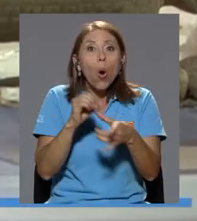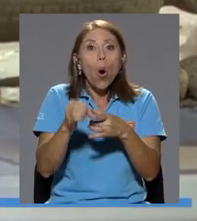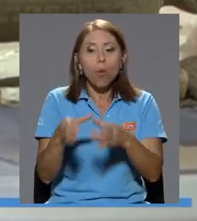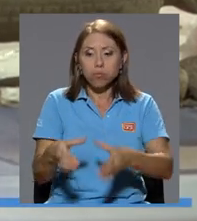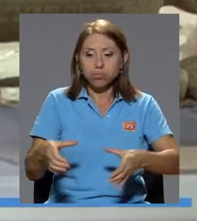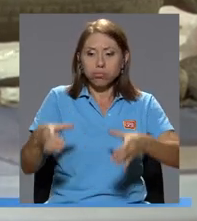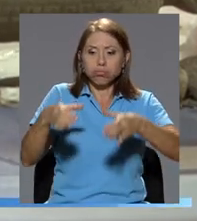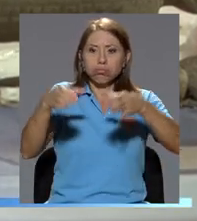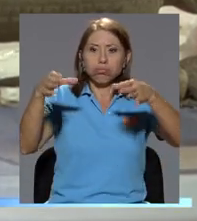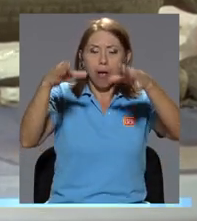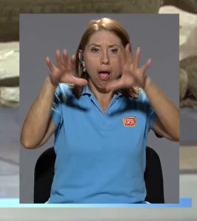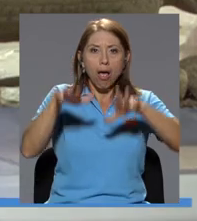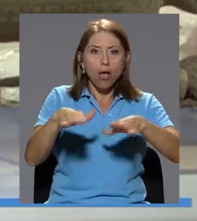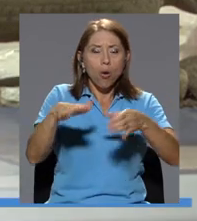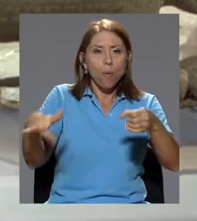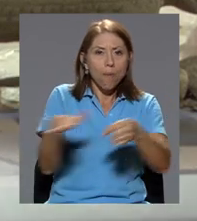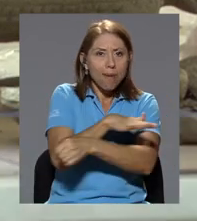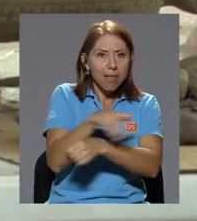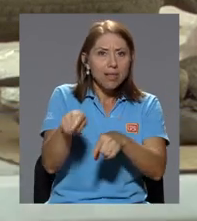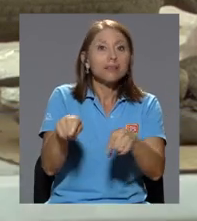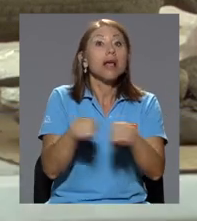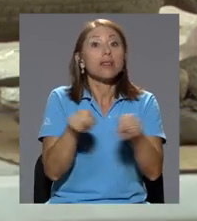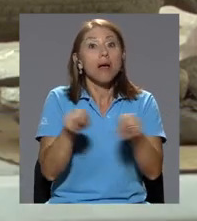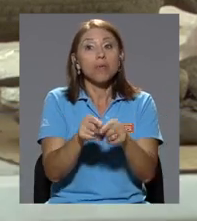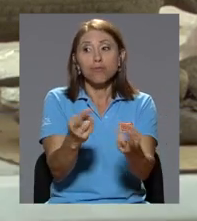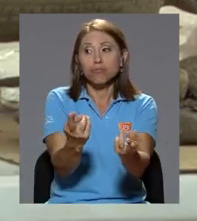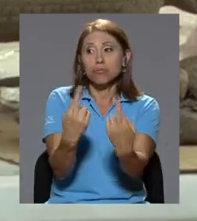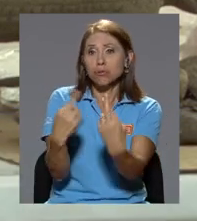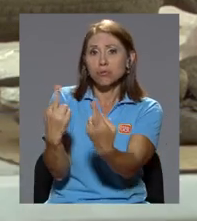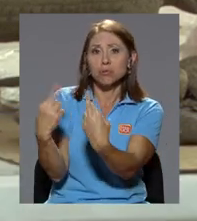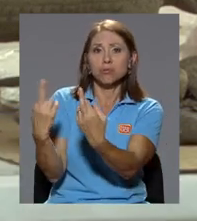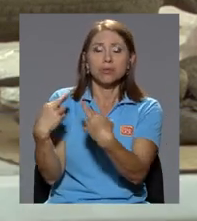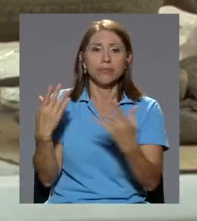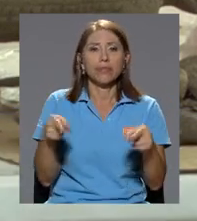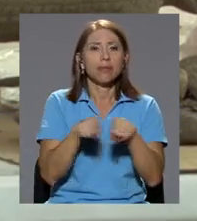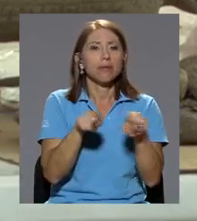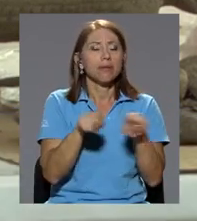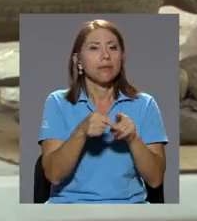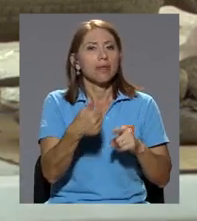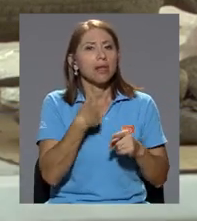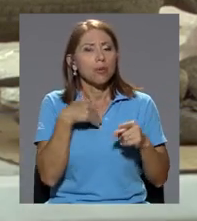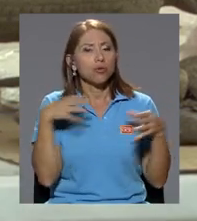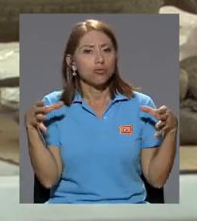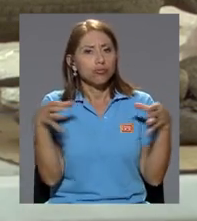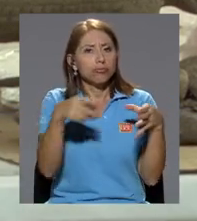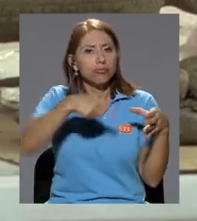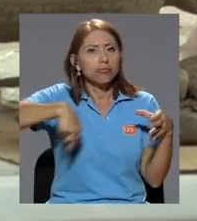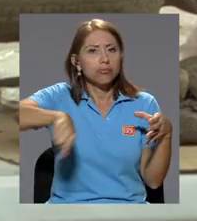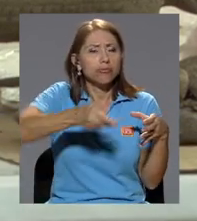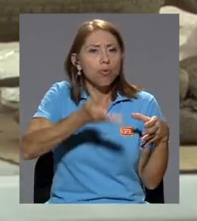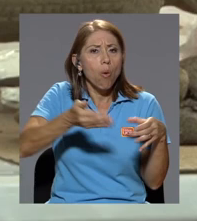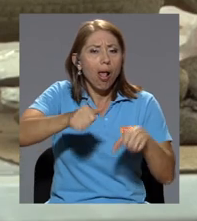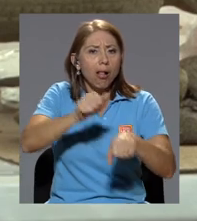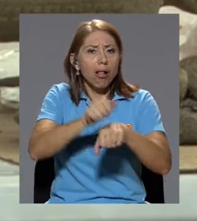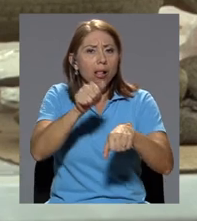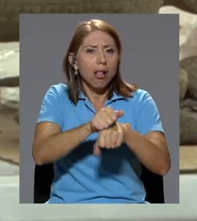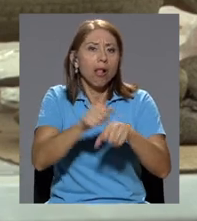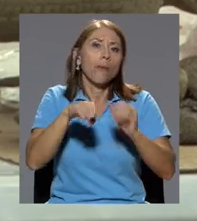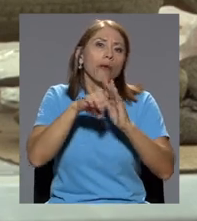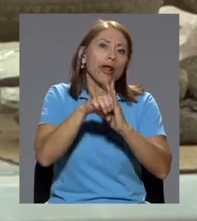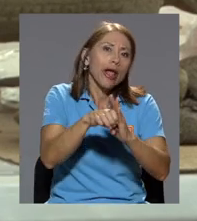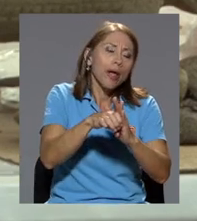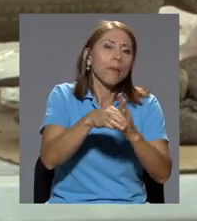completas procedentes de las investigaciones, pero también de donaciones. También tenemos una colección de artefactos de piedra,